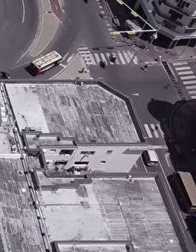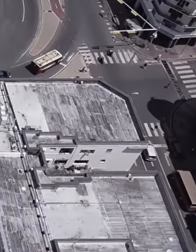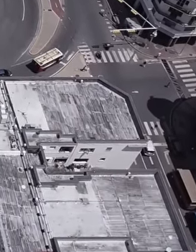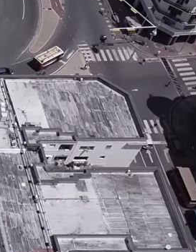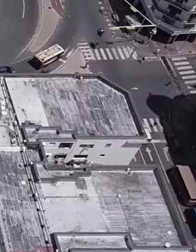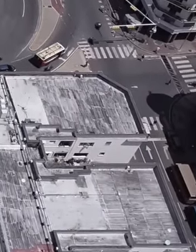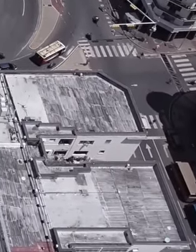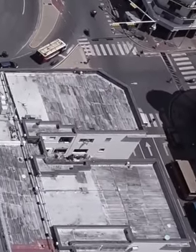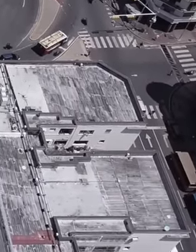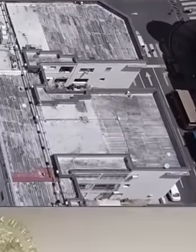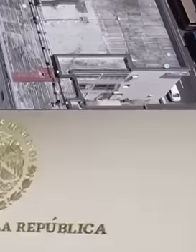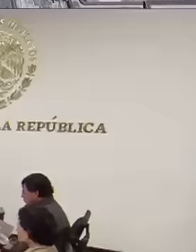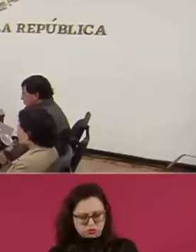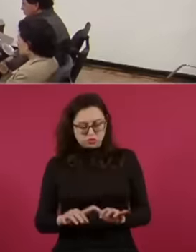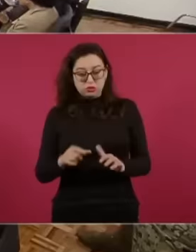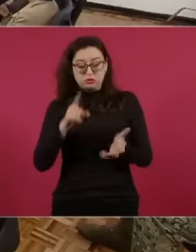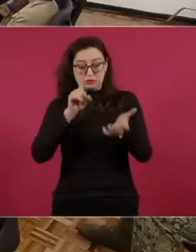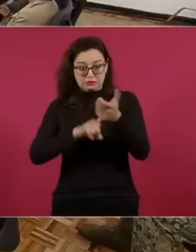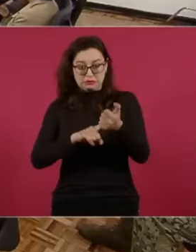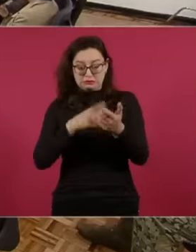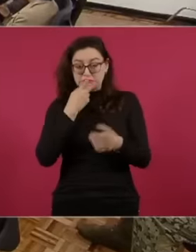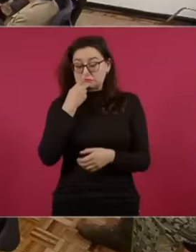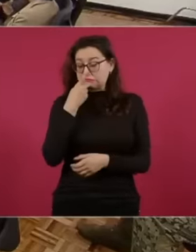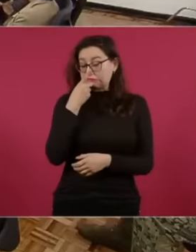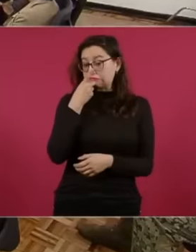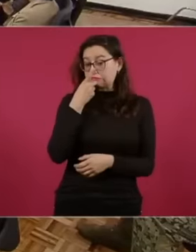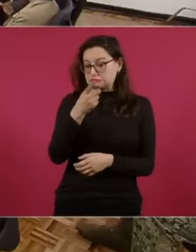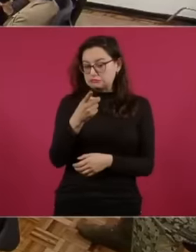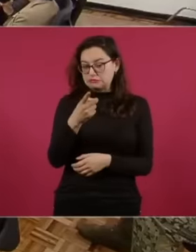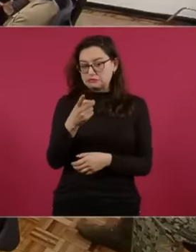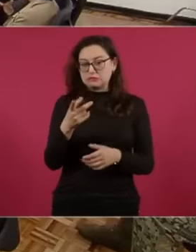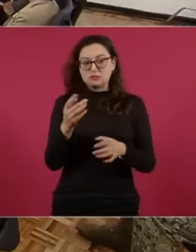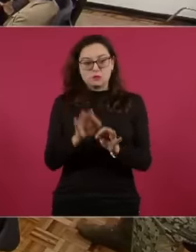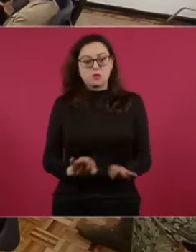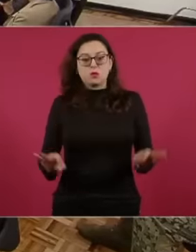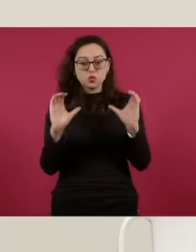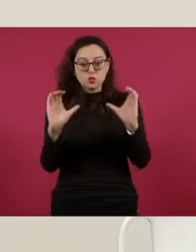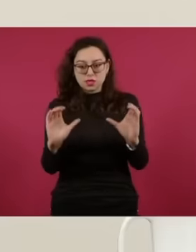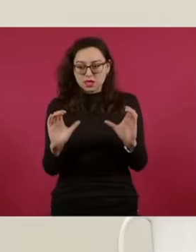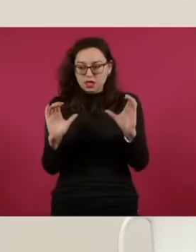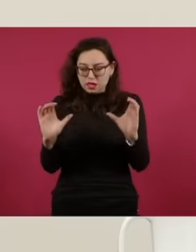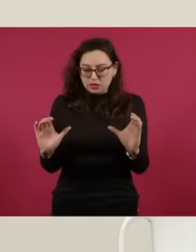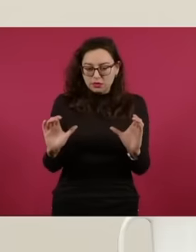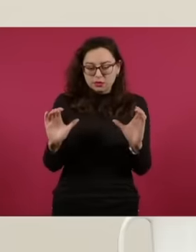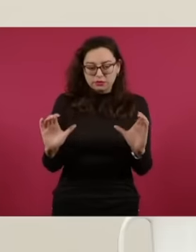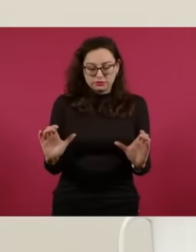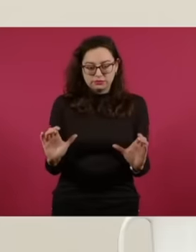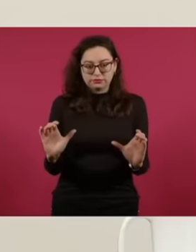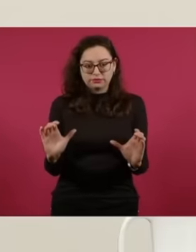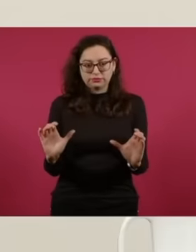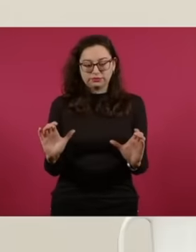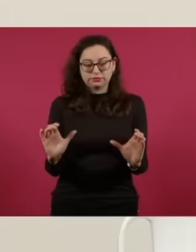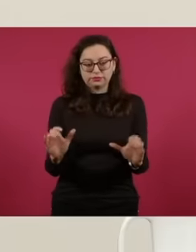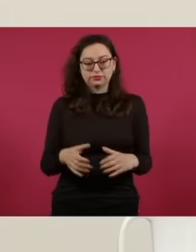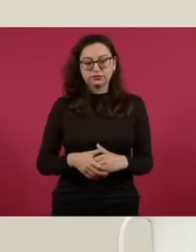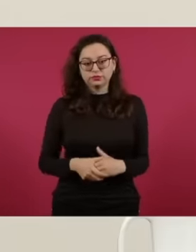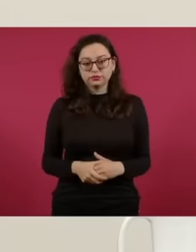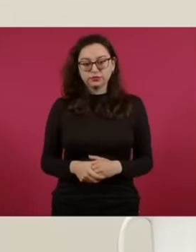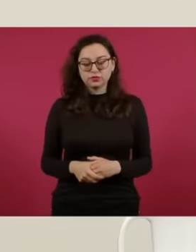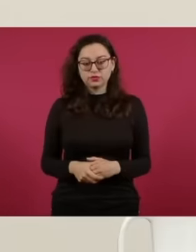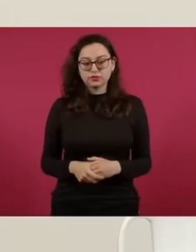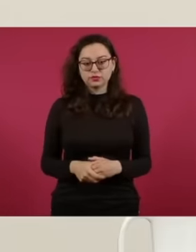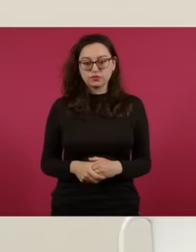el tema. En la reunión de hoy con su gabinete de seguridad, el presidente de México indicó que en la